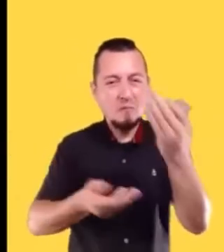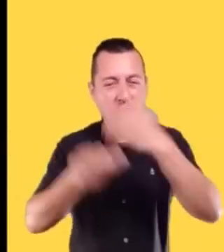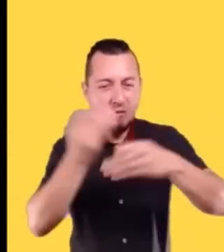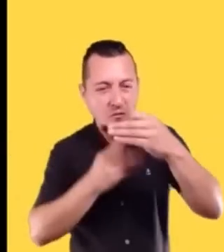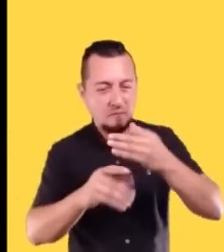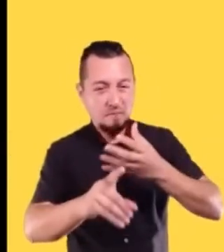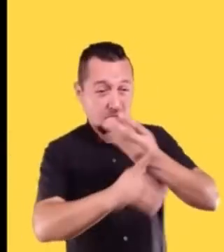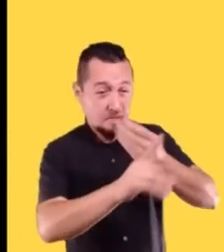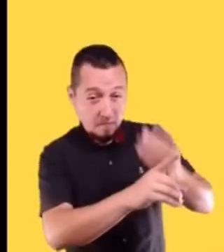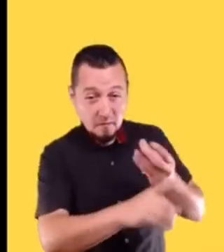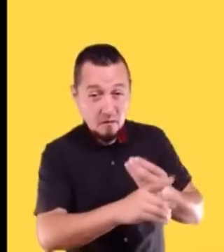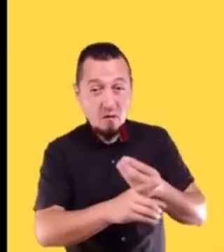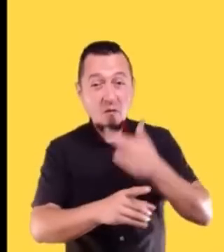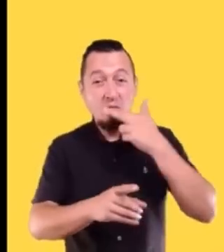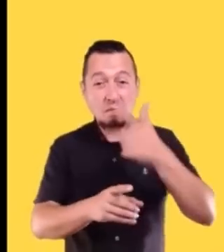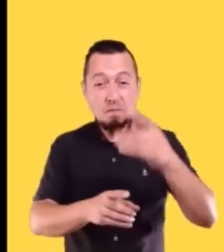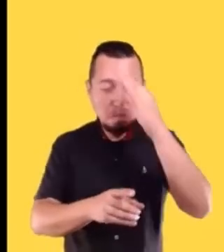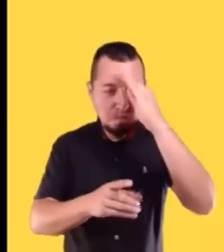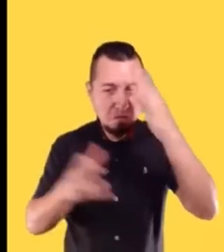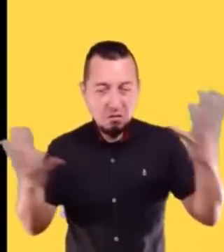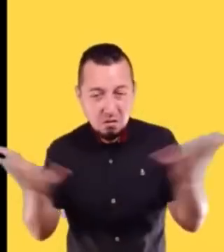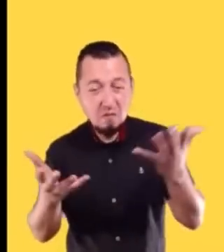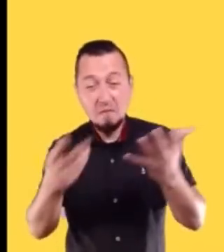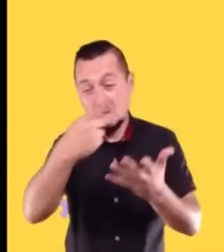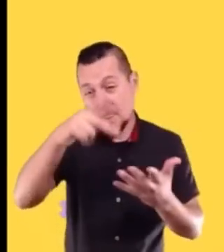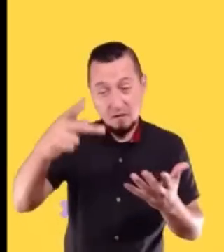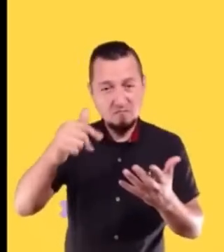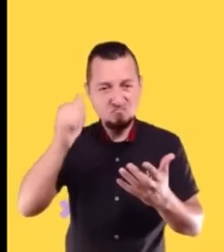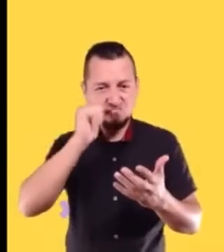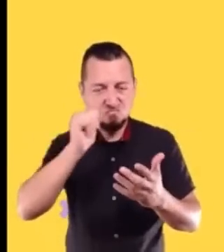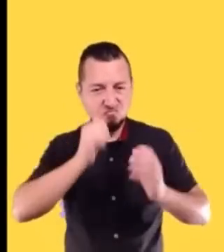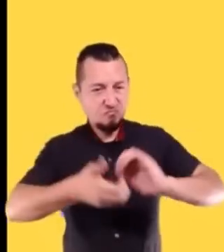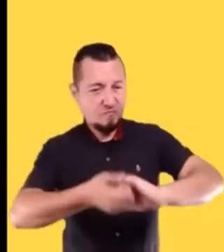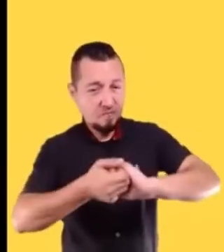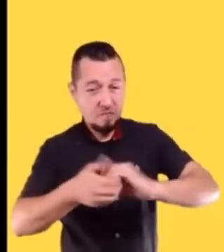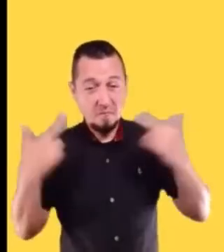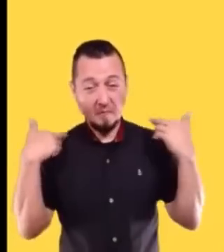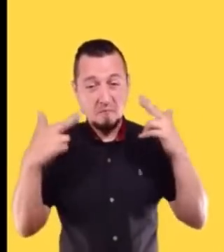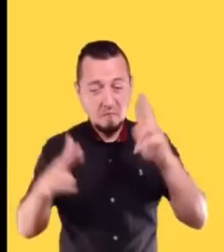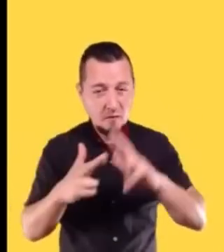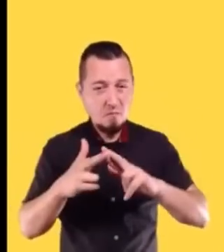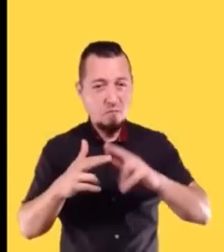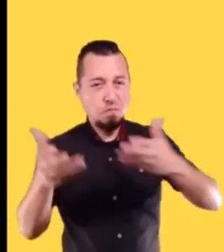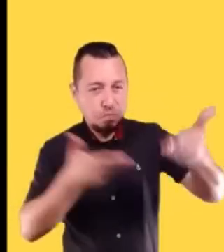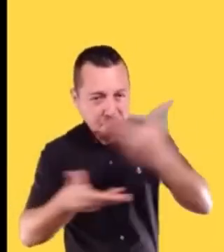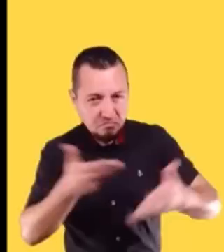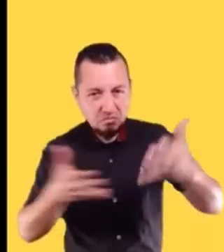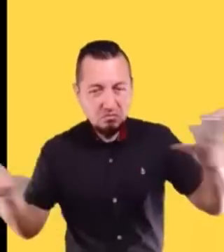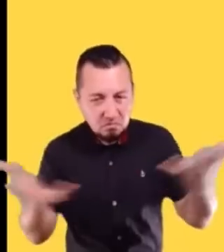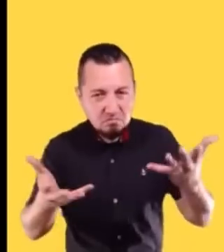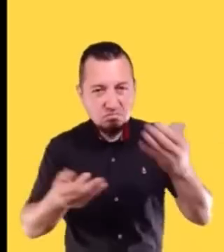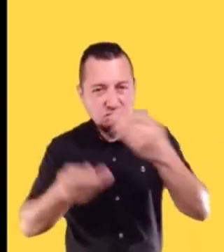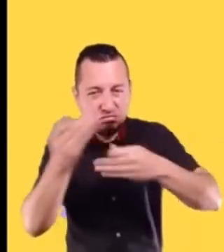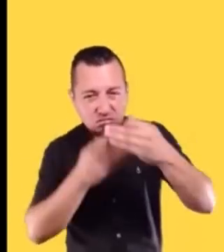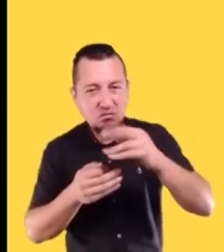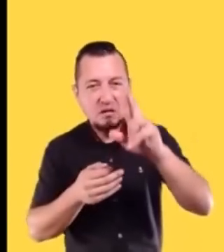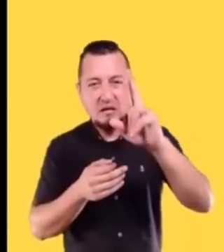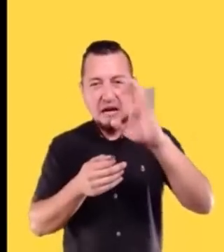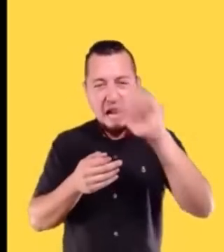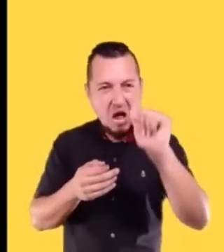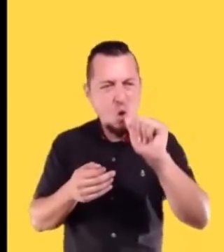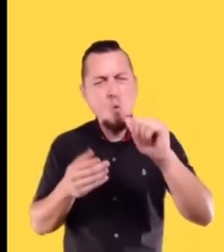con esta estrategia muy sencilla. Siempre de la mano de los maestros, armonizando siempre la mirada recrea del proyecto local con lo